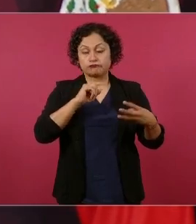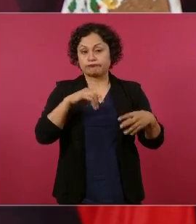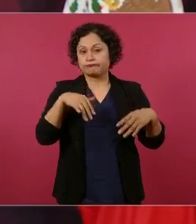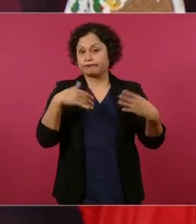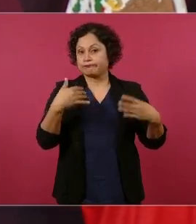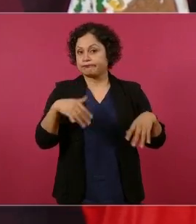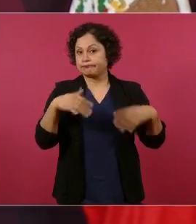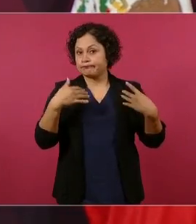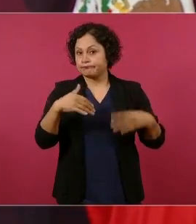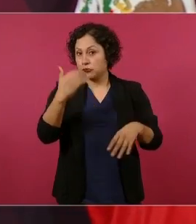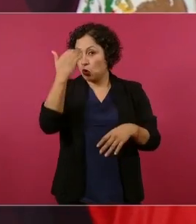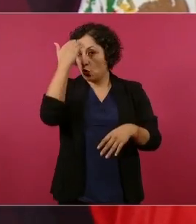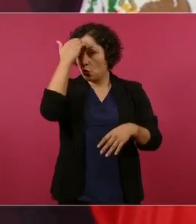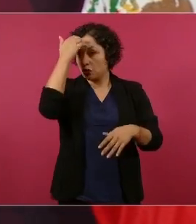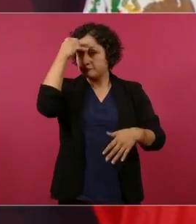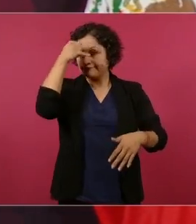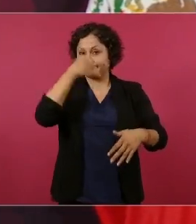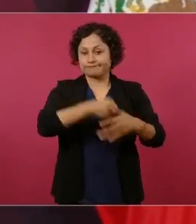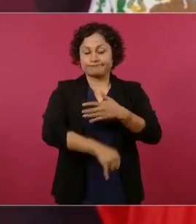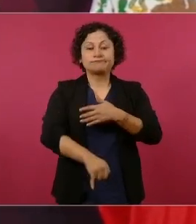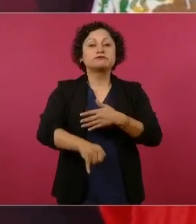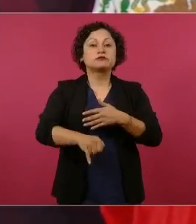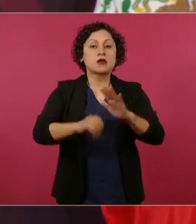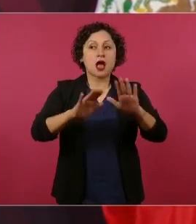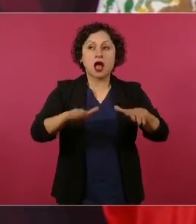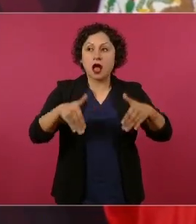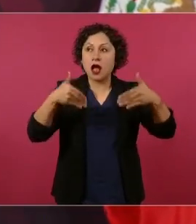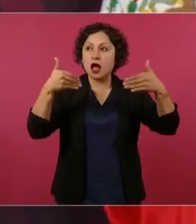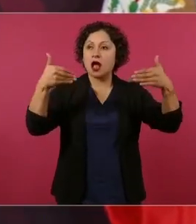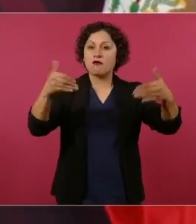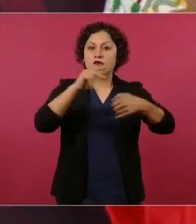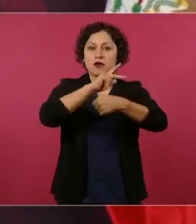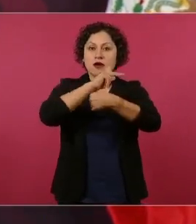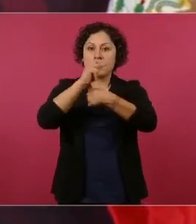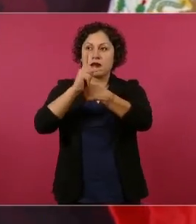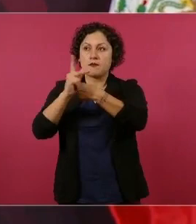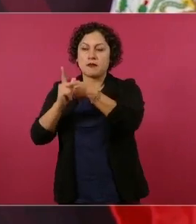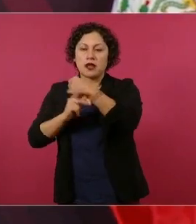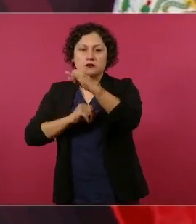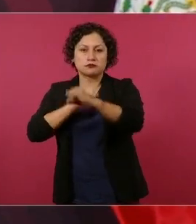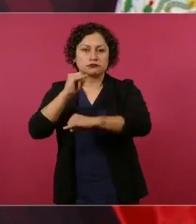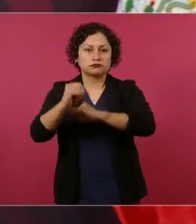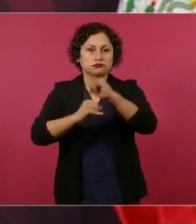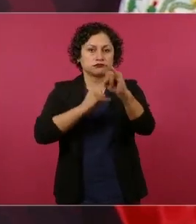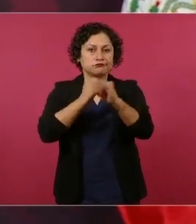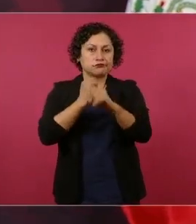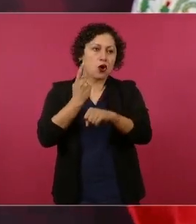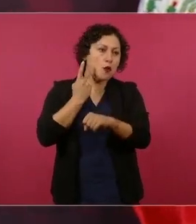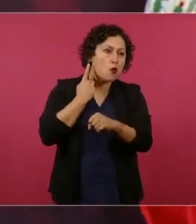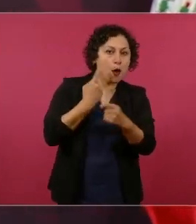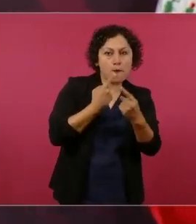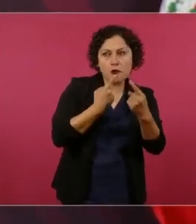la política exterior, en organismos internacionales,